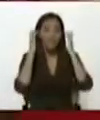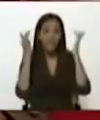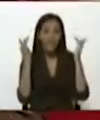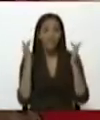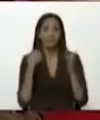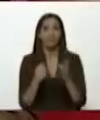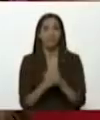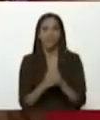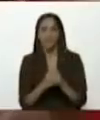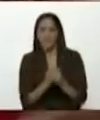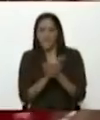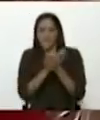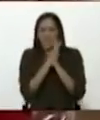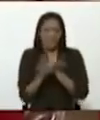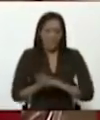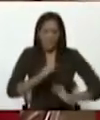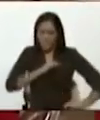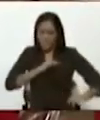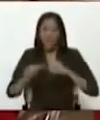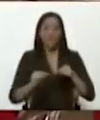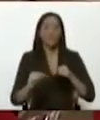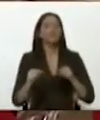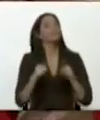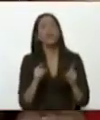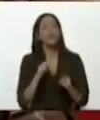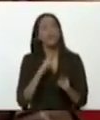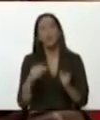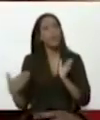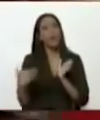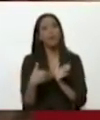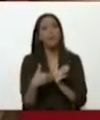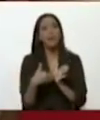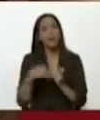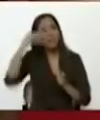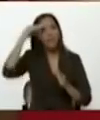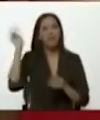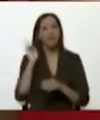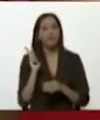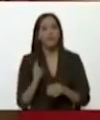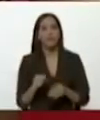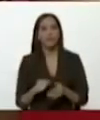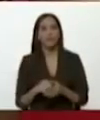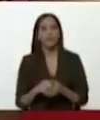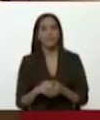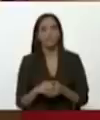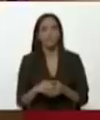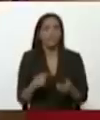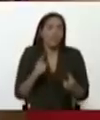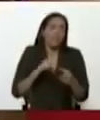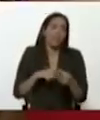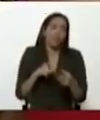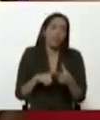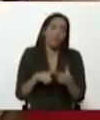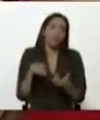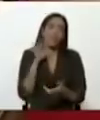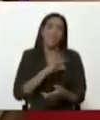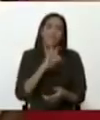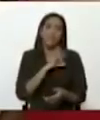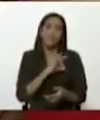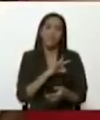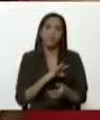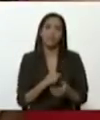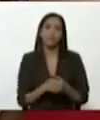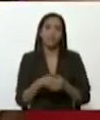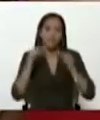el régimen, pero que no va a atacar militarmente a Venezuela. Entonces el señor